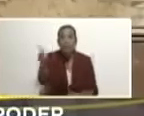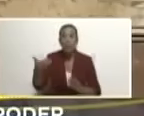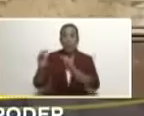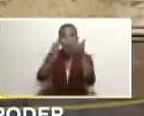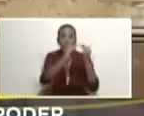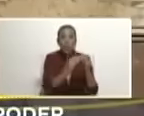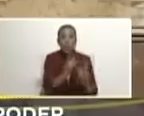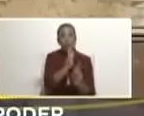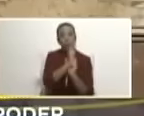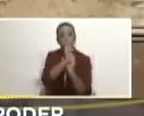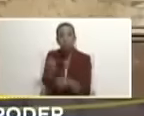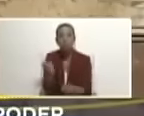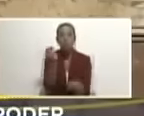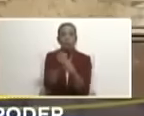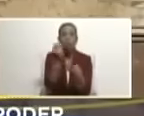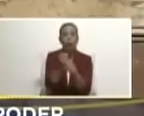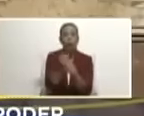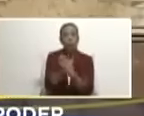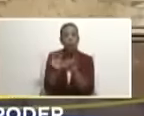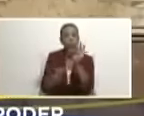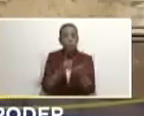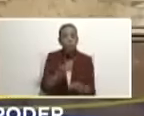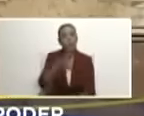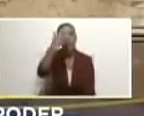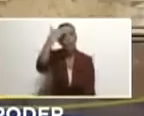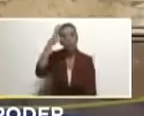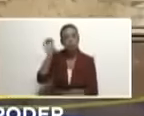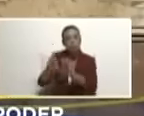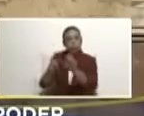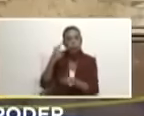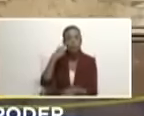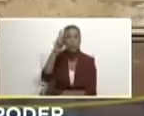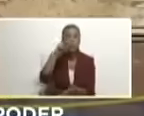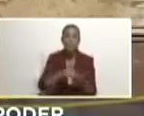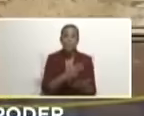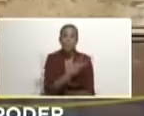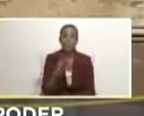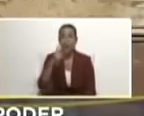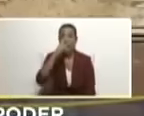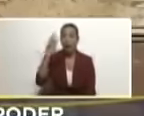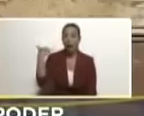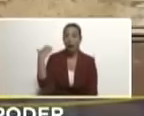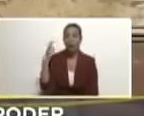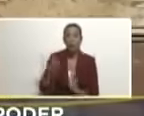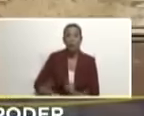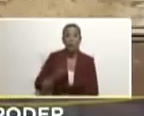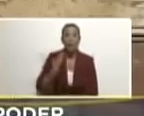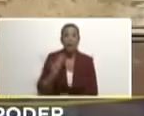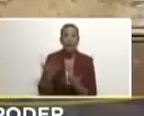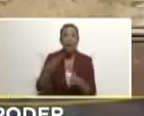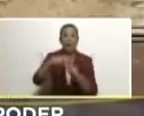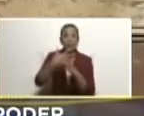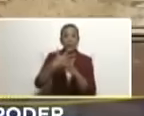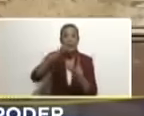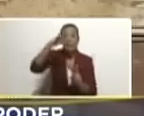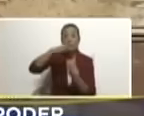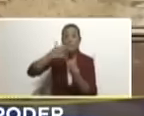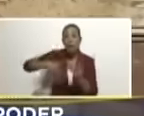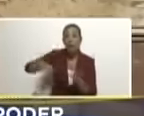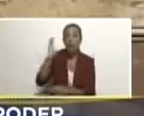tarea. Valga la reflexión. 2023 fue un año importante para la Asamblea Nacional.